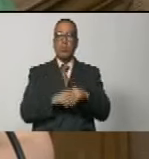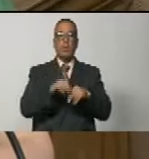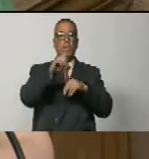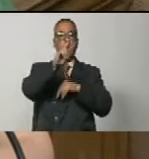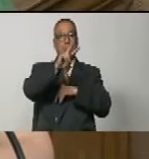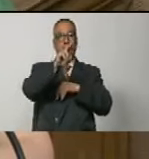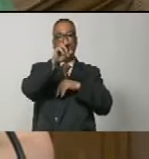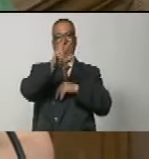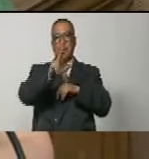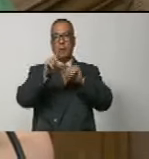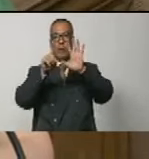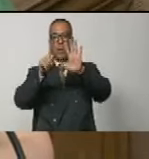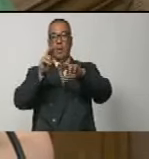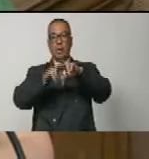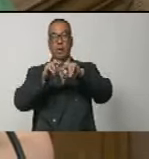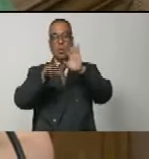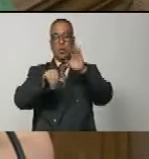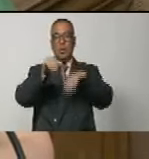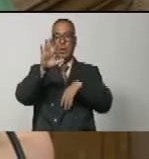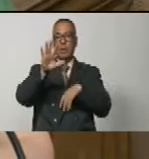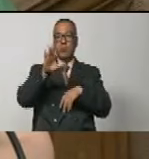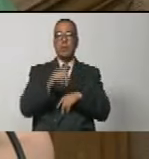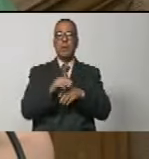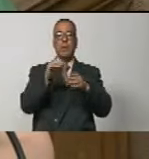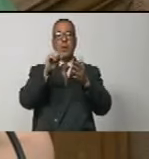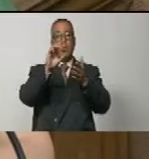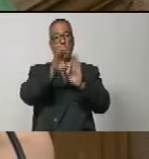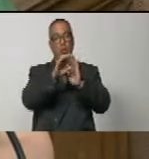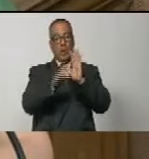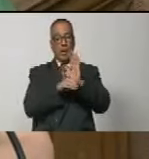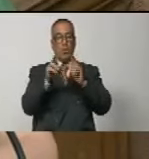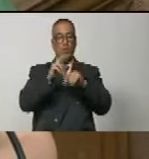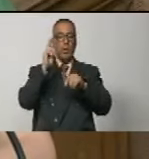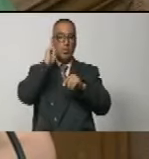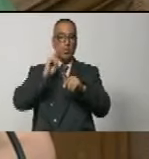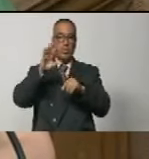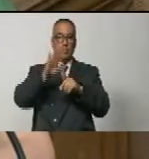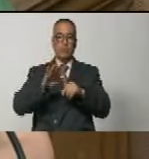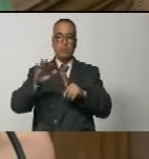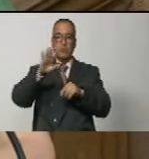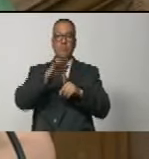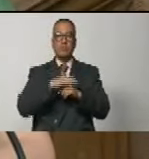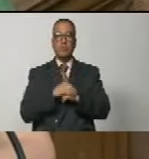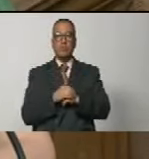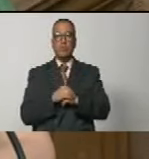y 236, numeral 15 de la Constitución de la República